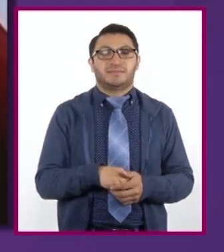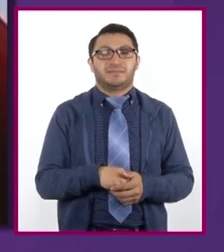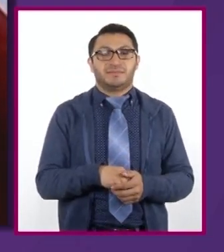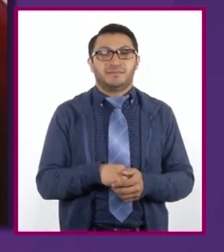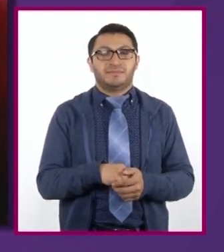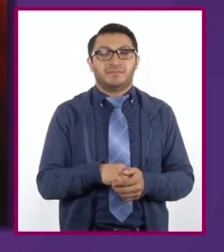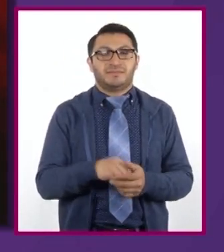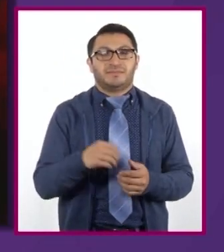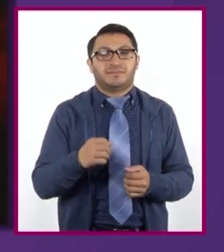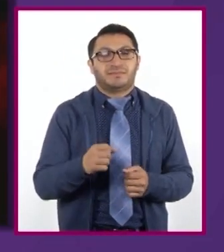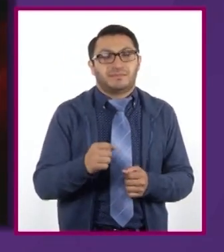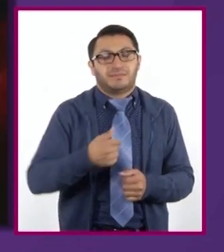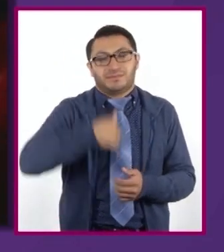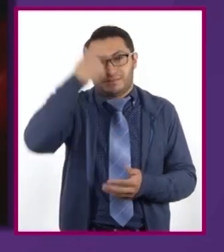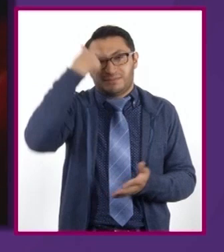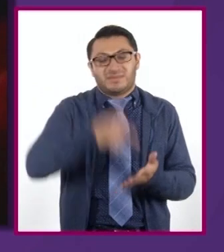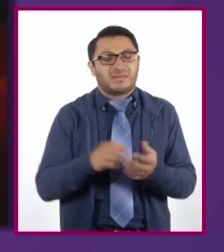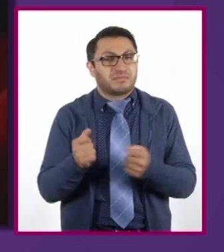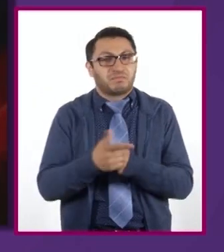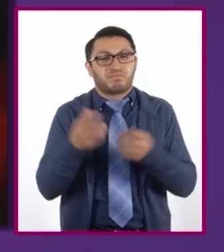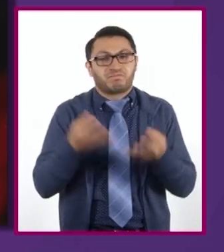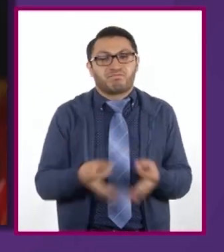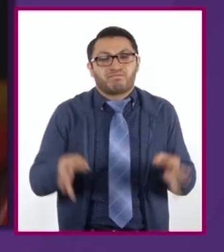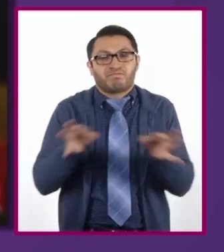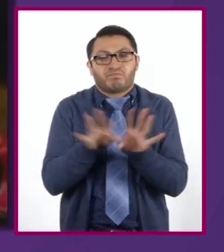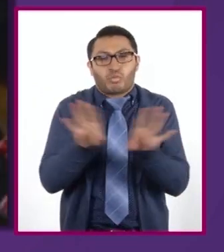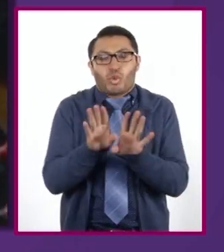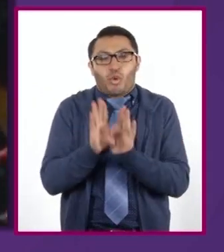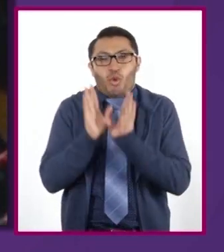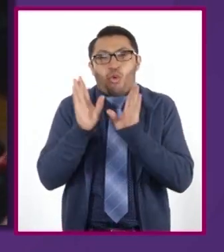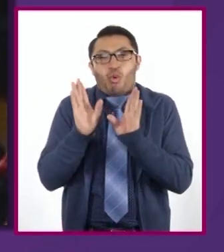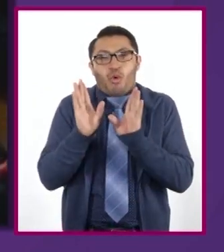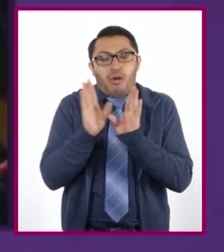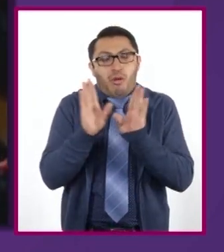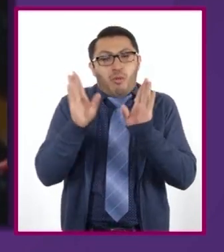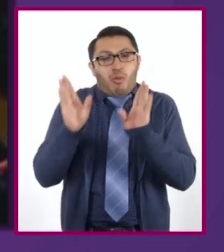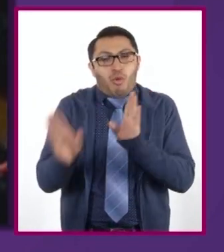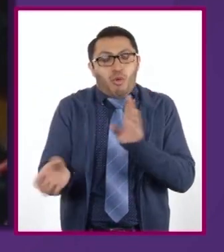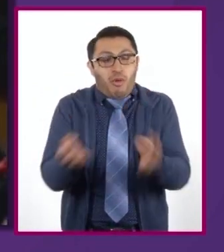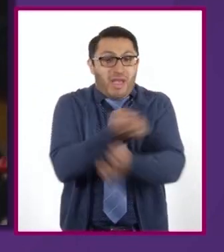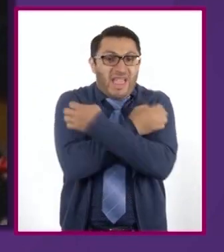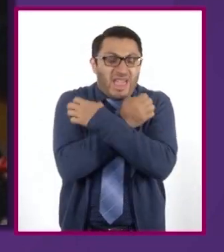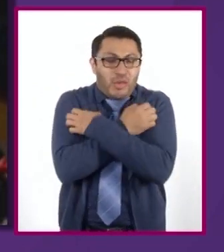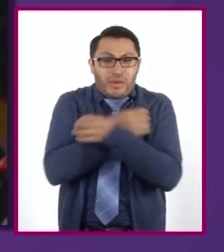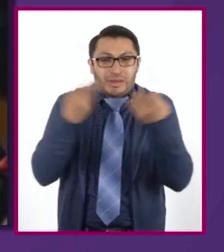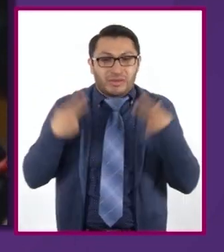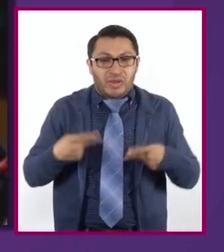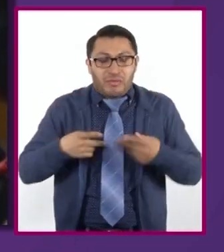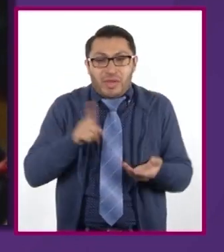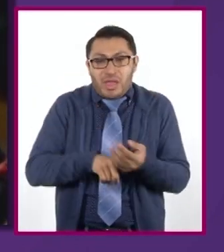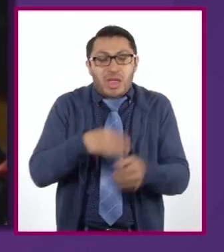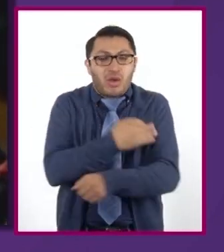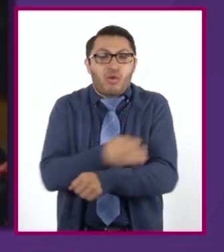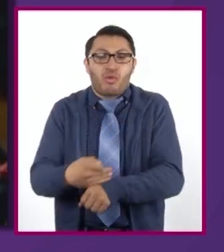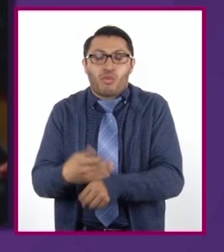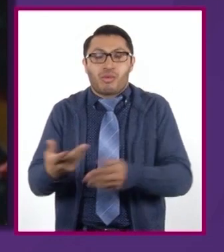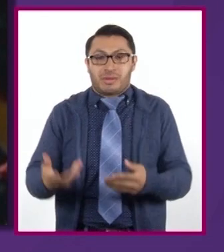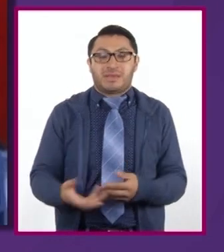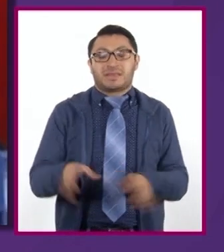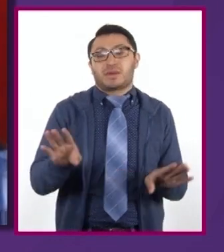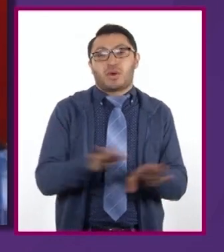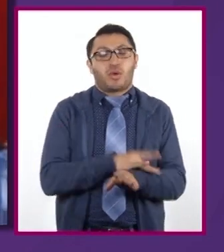parte importante es la formación de los individuos en el ámbito familiar,